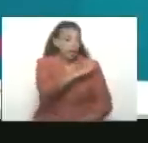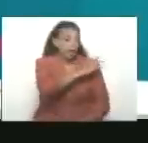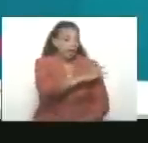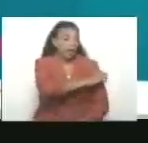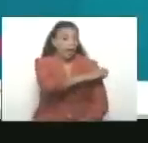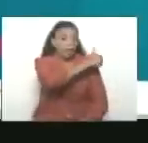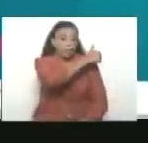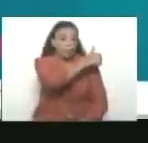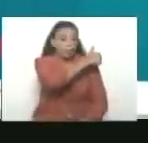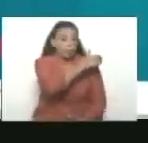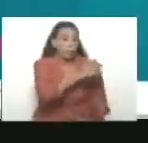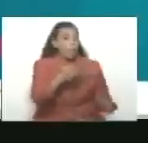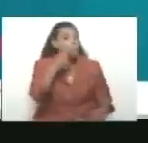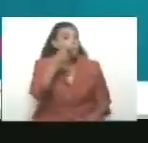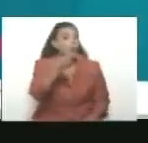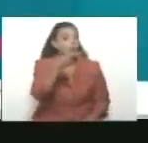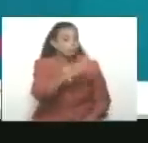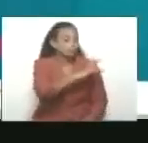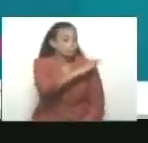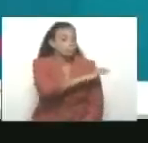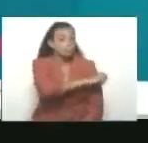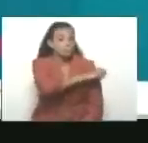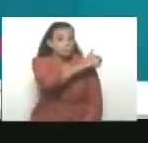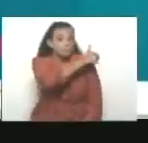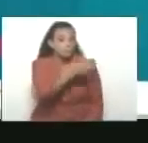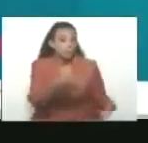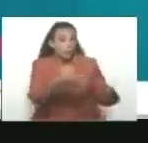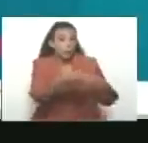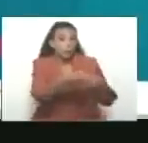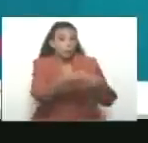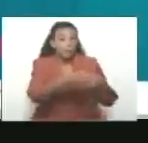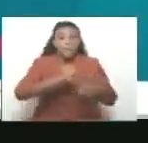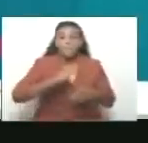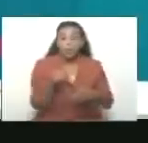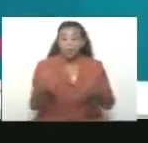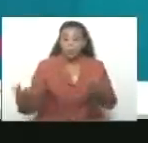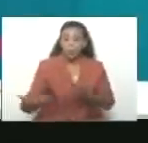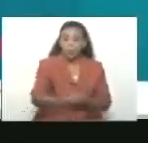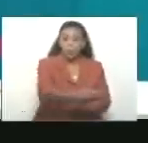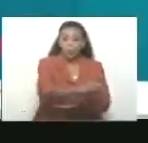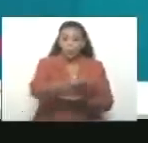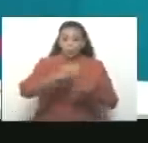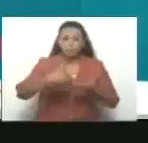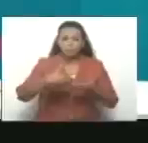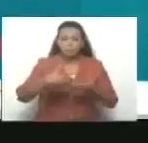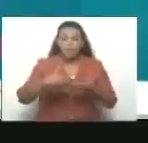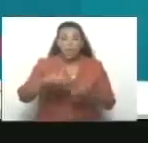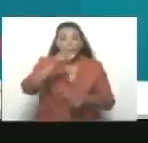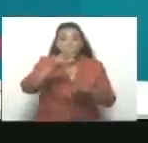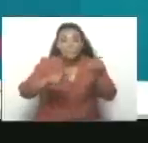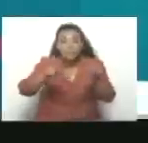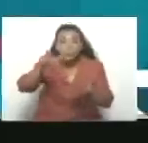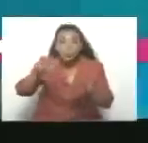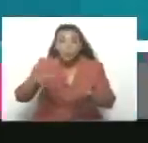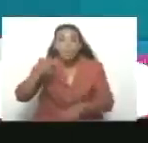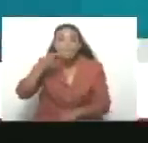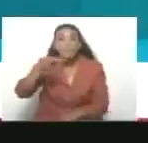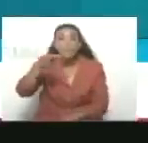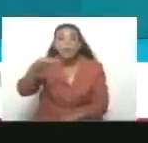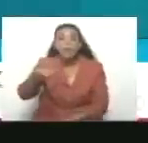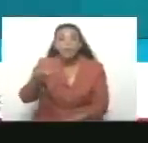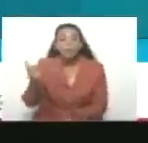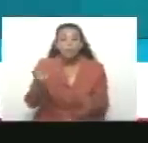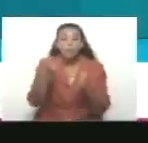país alto mando político militar policial que reúne el poder civil el poder político el poder